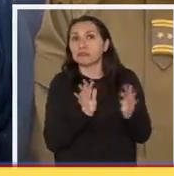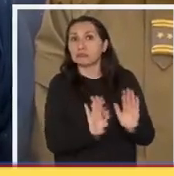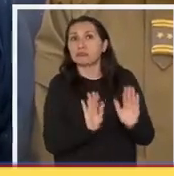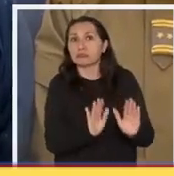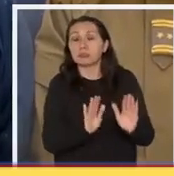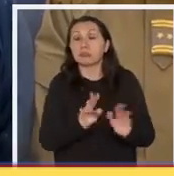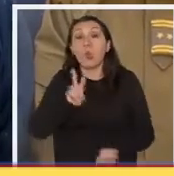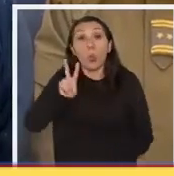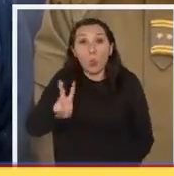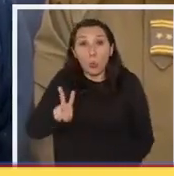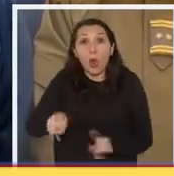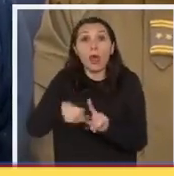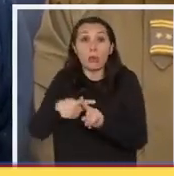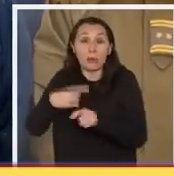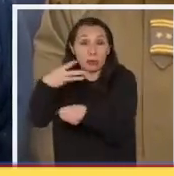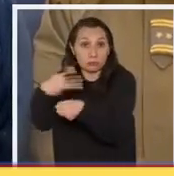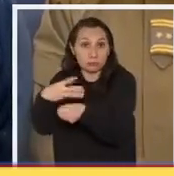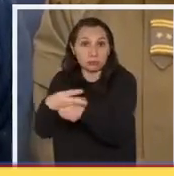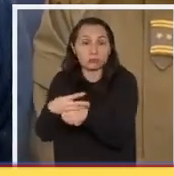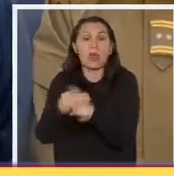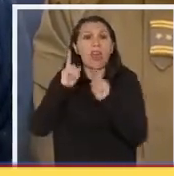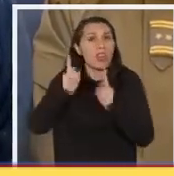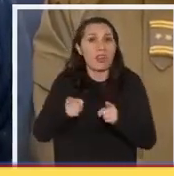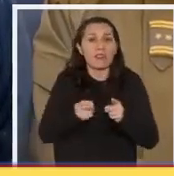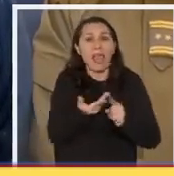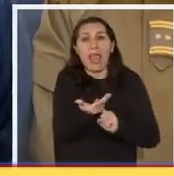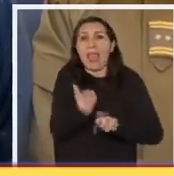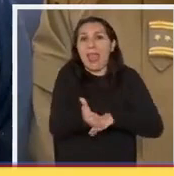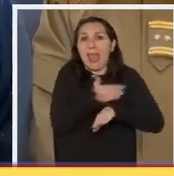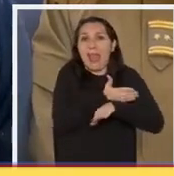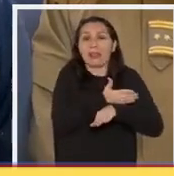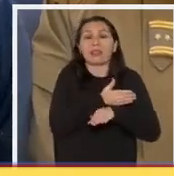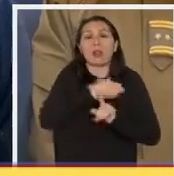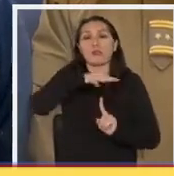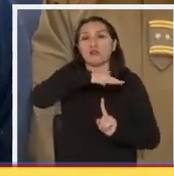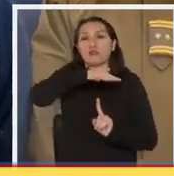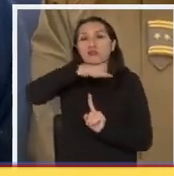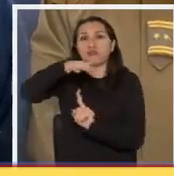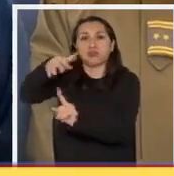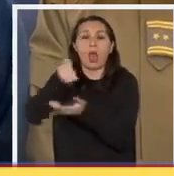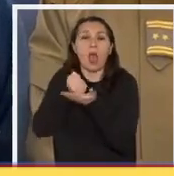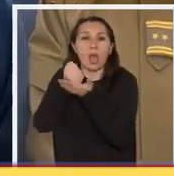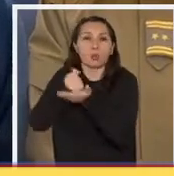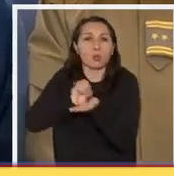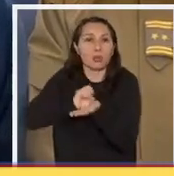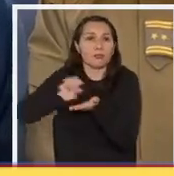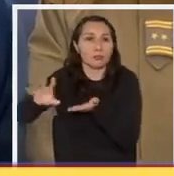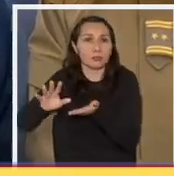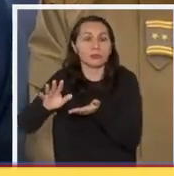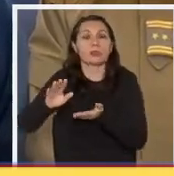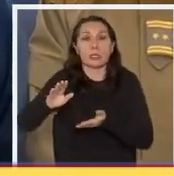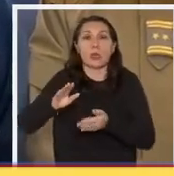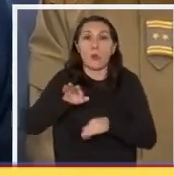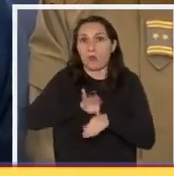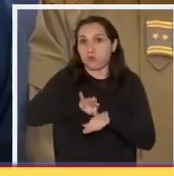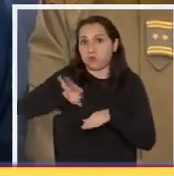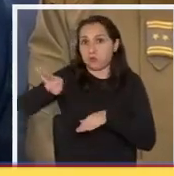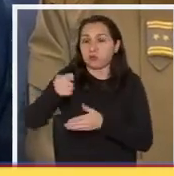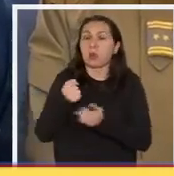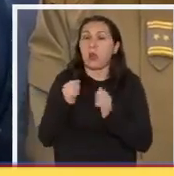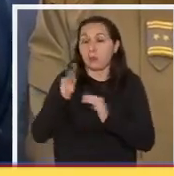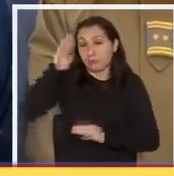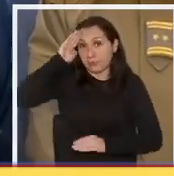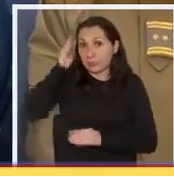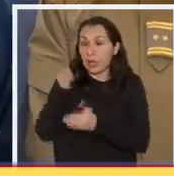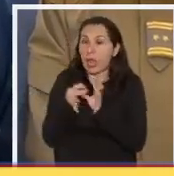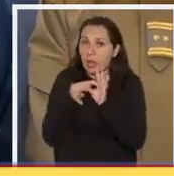18 personas hospitalizadas, de las cuales 2, además, adultos mayores, tuvieron que ser evacuados vía aérea con colaboración de la FACH. Así que quiero destacar